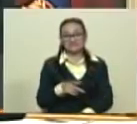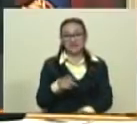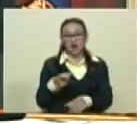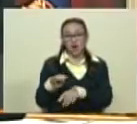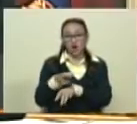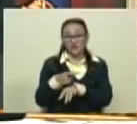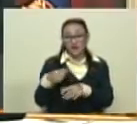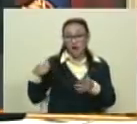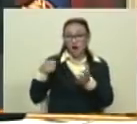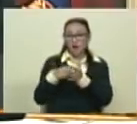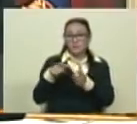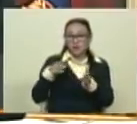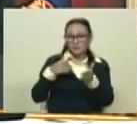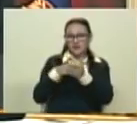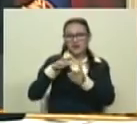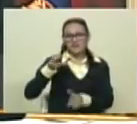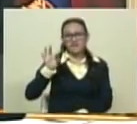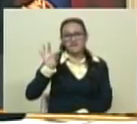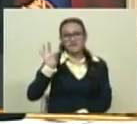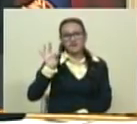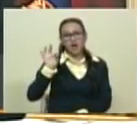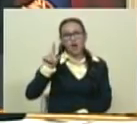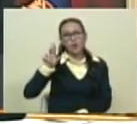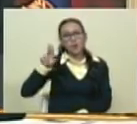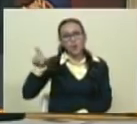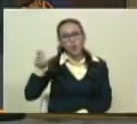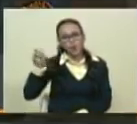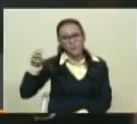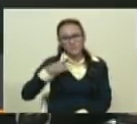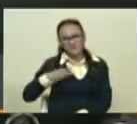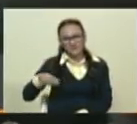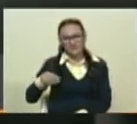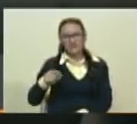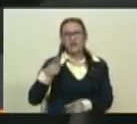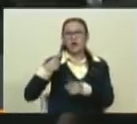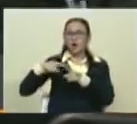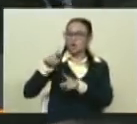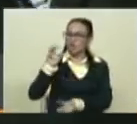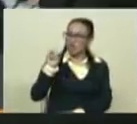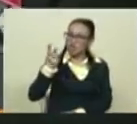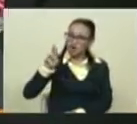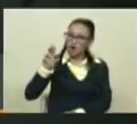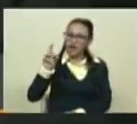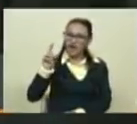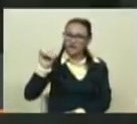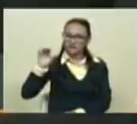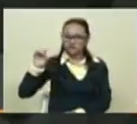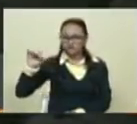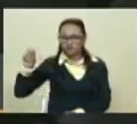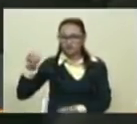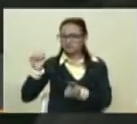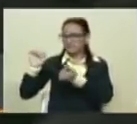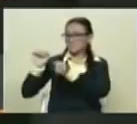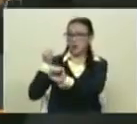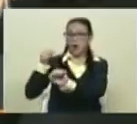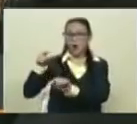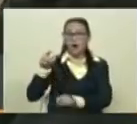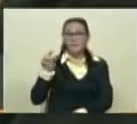contra el presidente Fernando Lugo, gobierno de Horacio Cartes, que tiene 90% de rechazo en